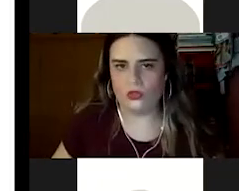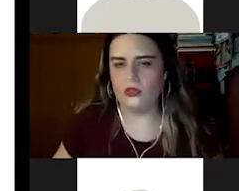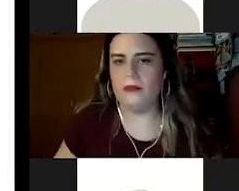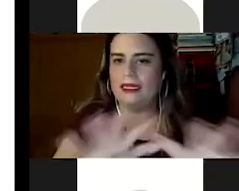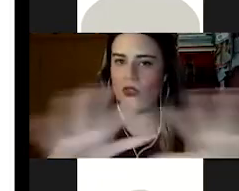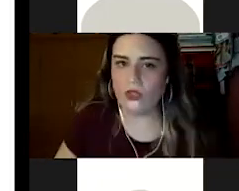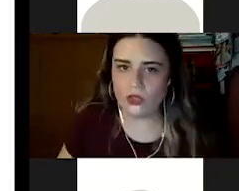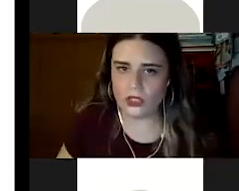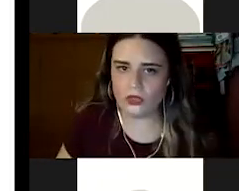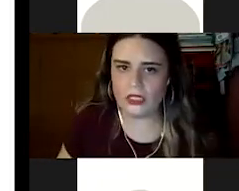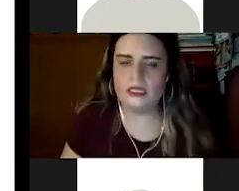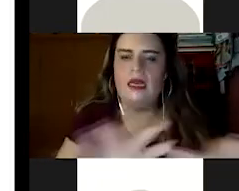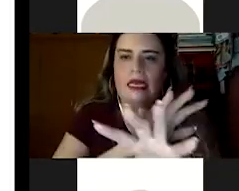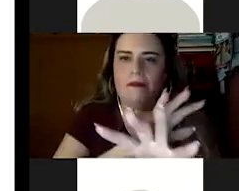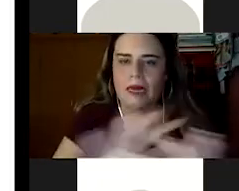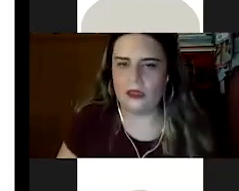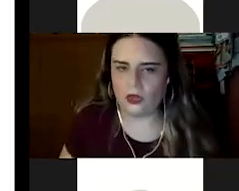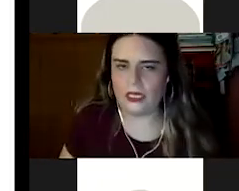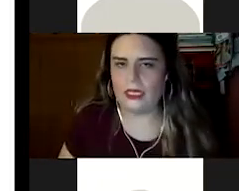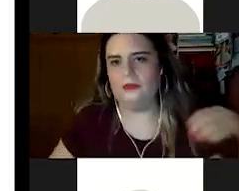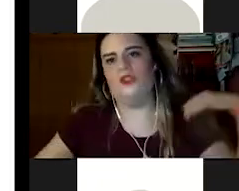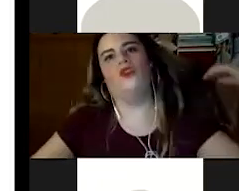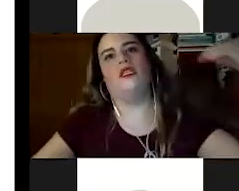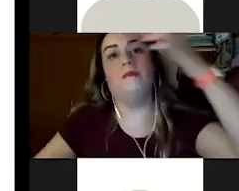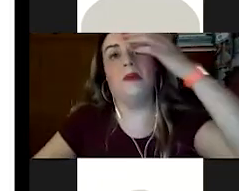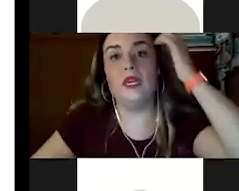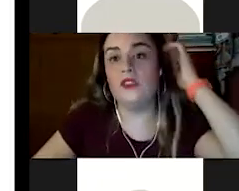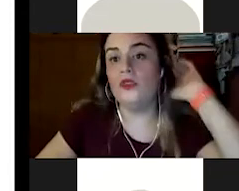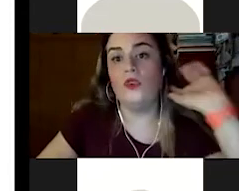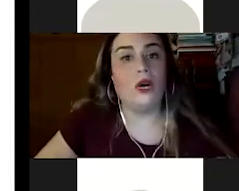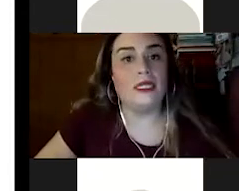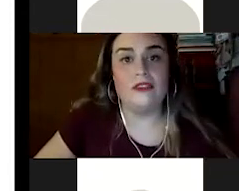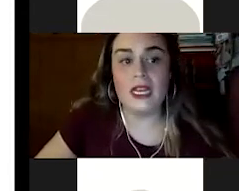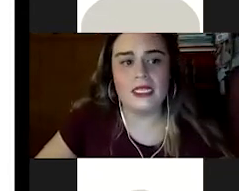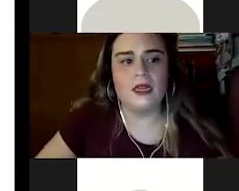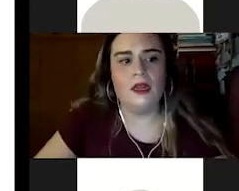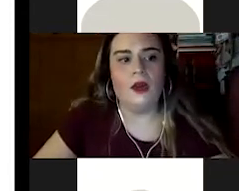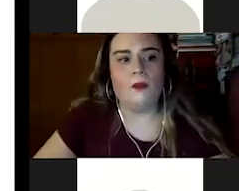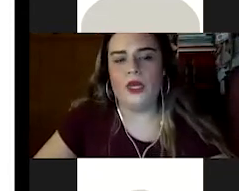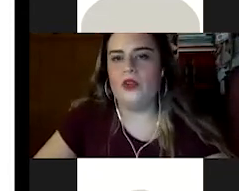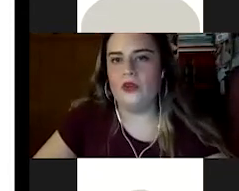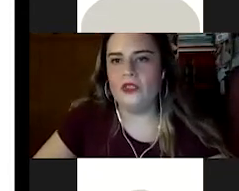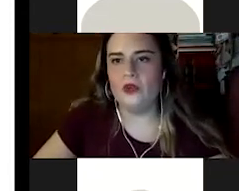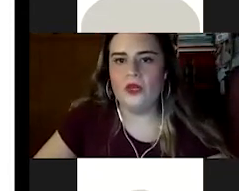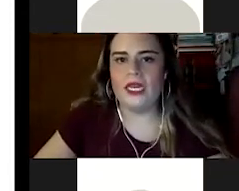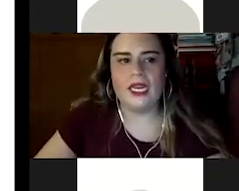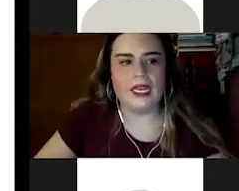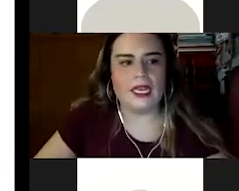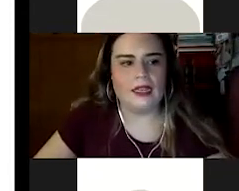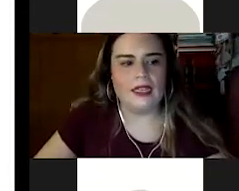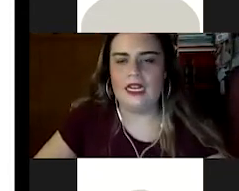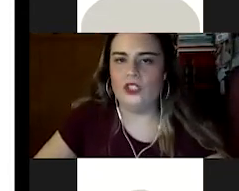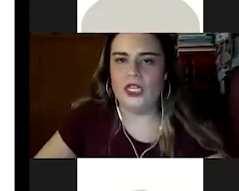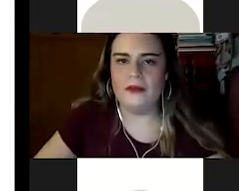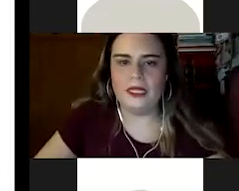todos los sectores y para todas las personas. Pero eso no lo hace fácil, porque no es como que